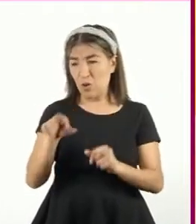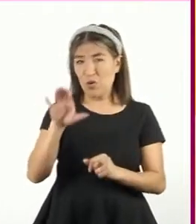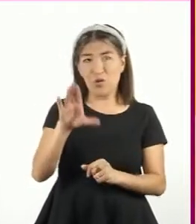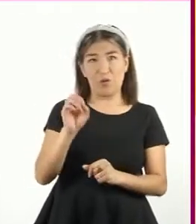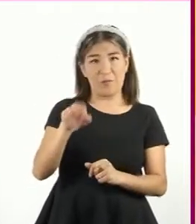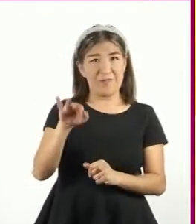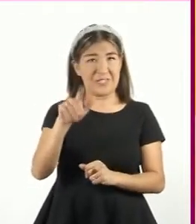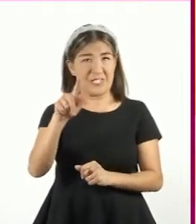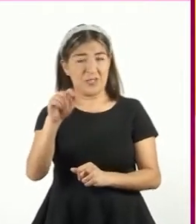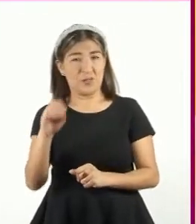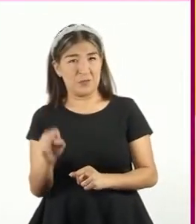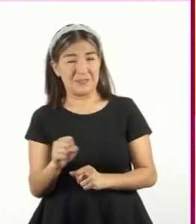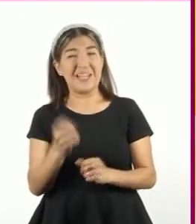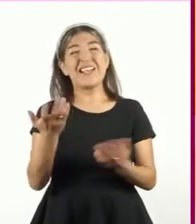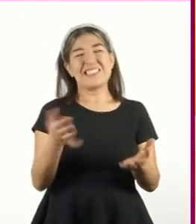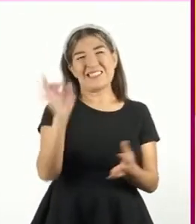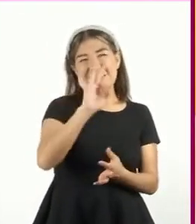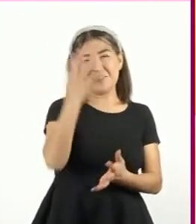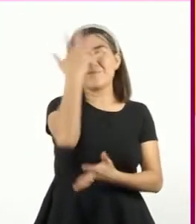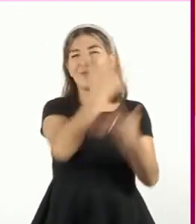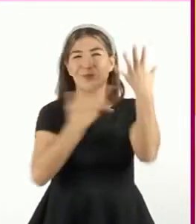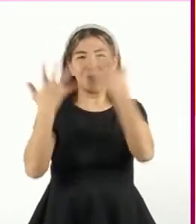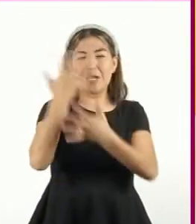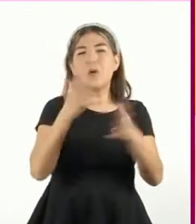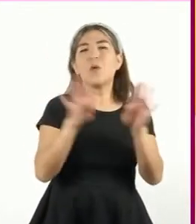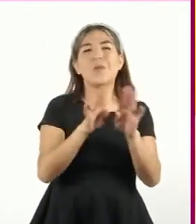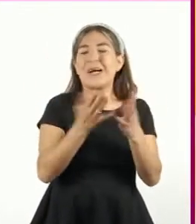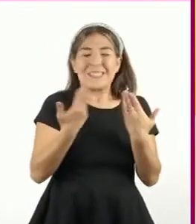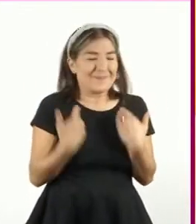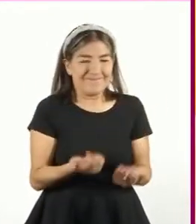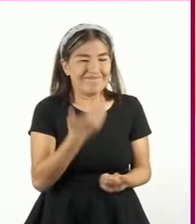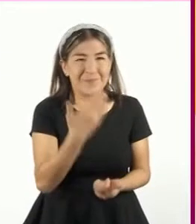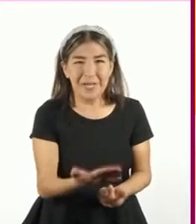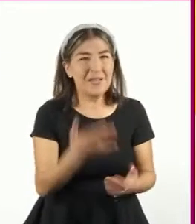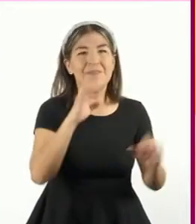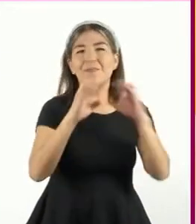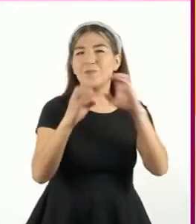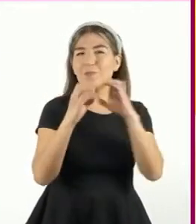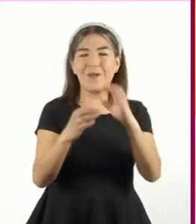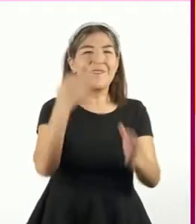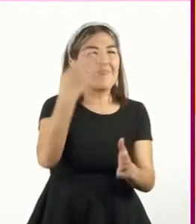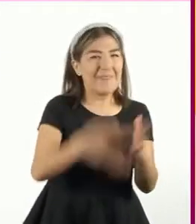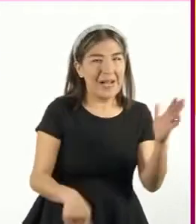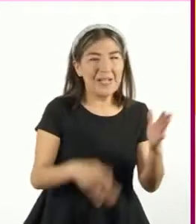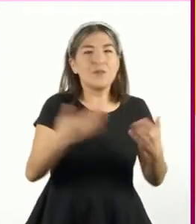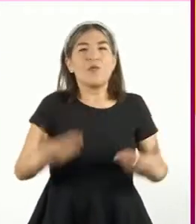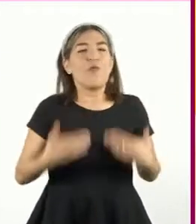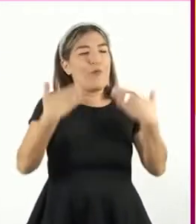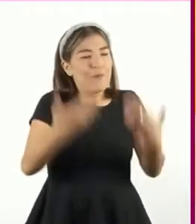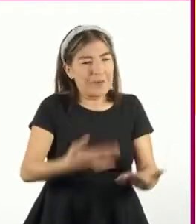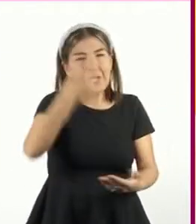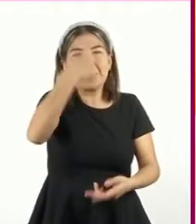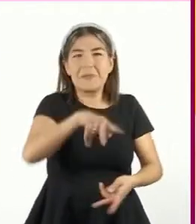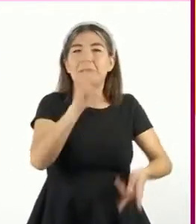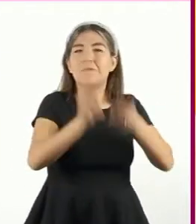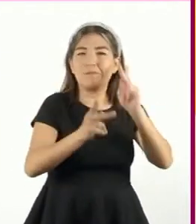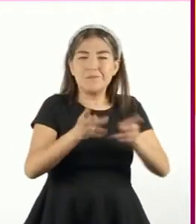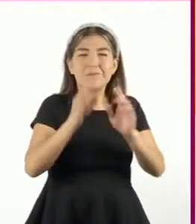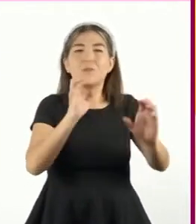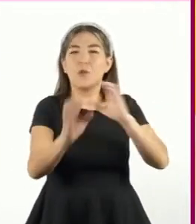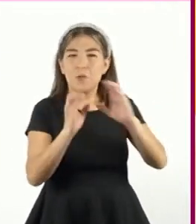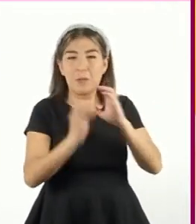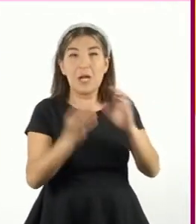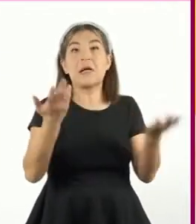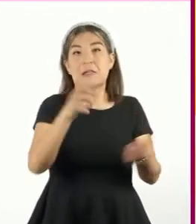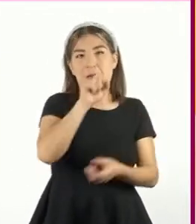Es posible confundir los conflictos con malos entendidos por falta de comunicación y confianza para dialogar, así como considerarlo